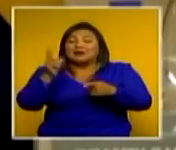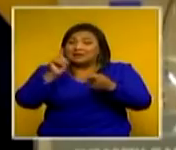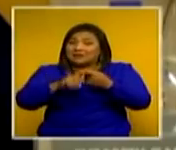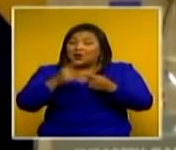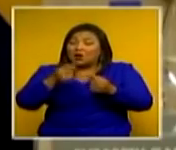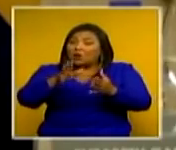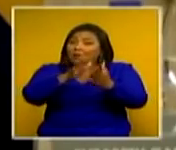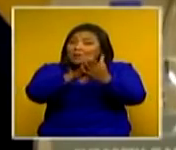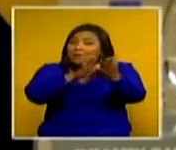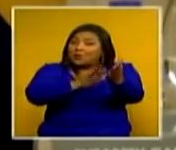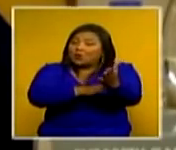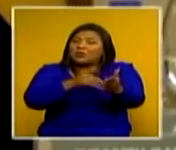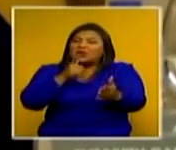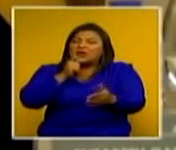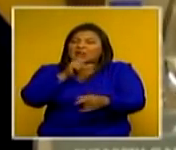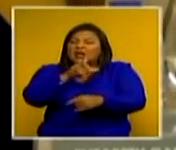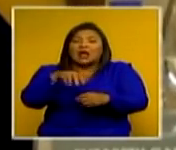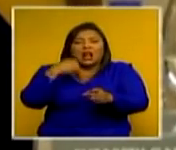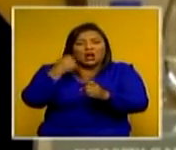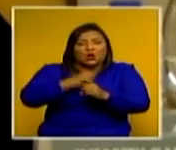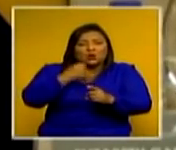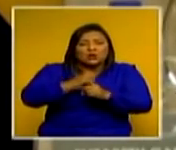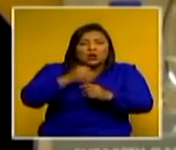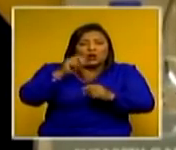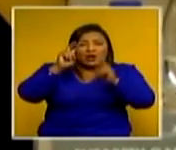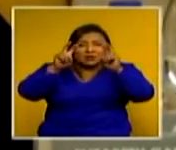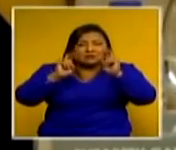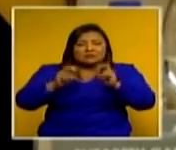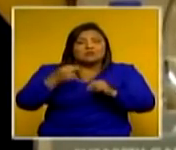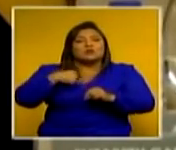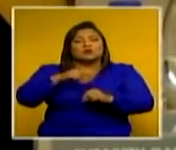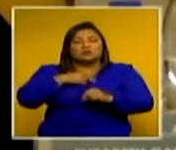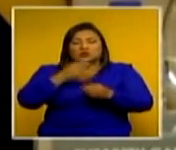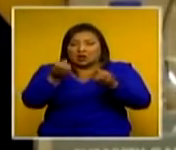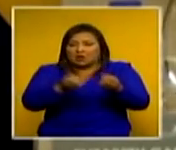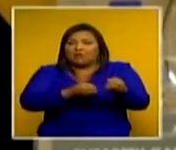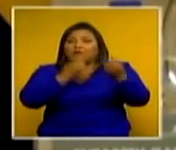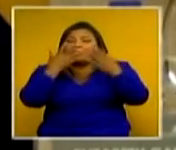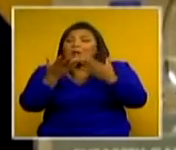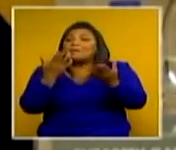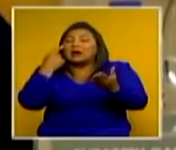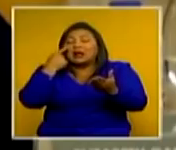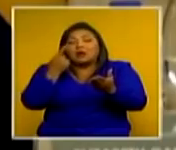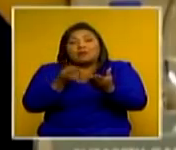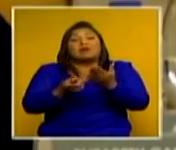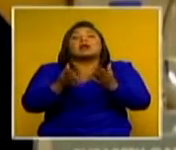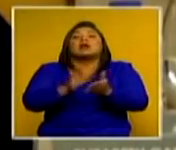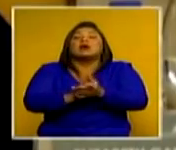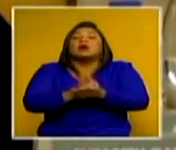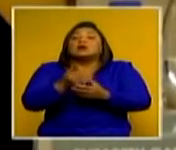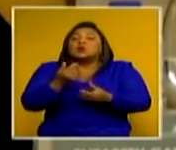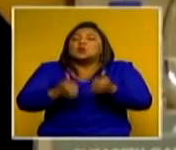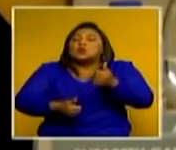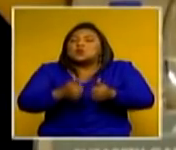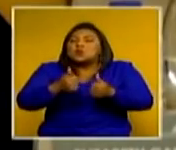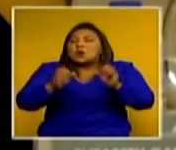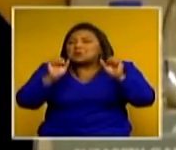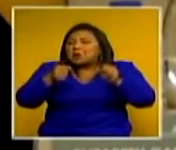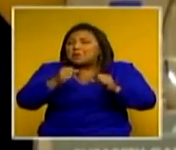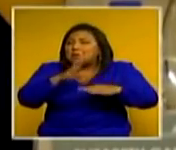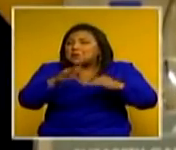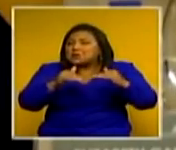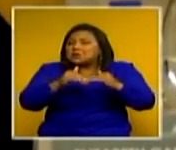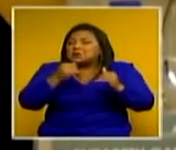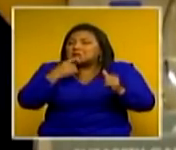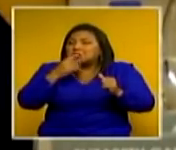propuesta de parte de quienes han trabajado en este tema nosotros les daríamos conocer para precisar justamente cuál sería ese procedimiento